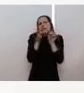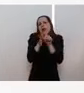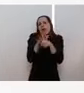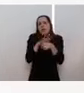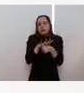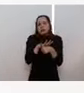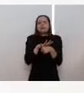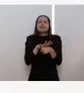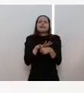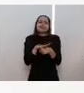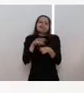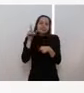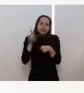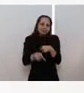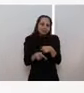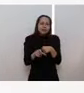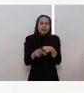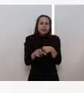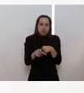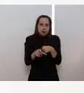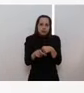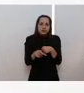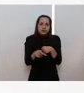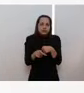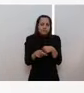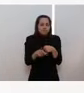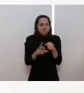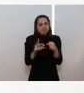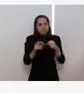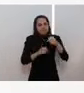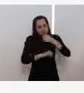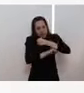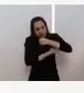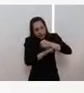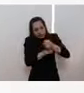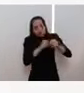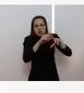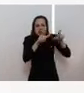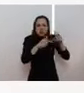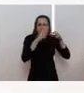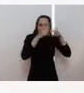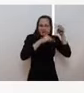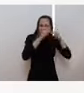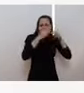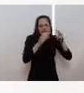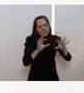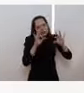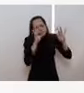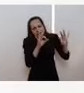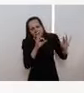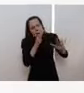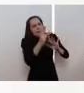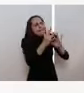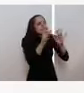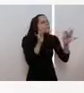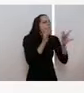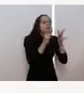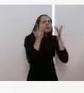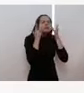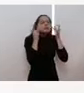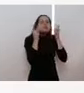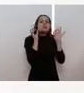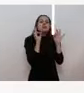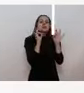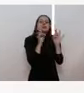que garantizar como infraestructura que corresponden a todos los requerimientos determinados para su funcionamiento